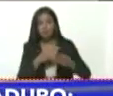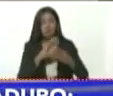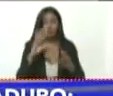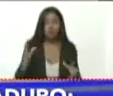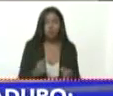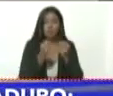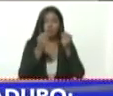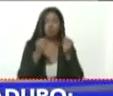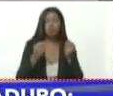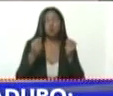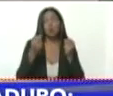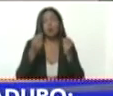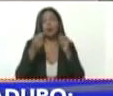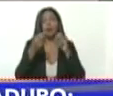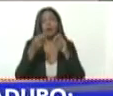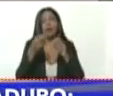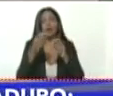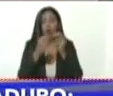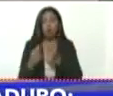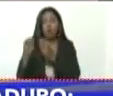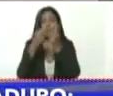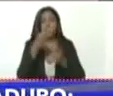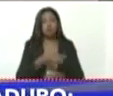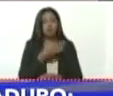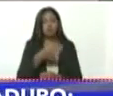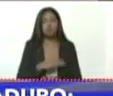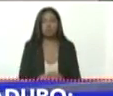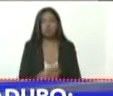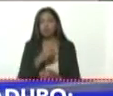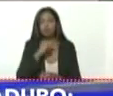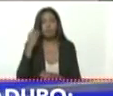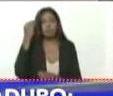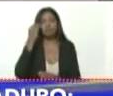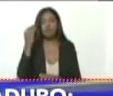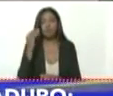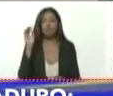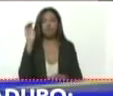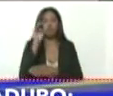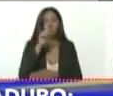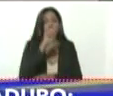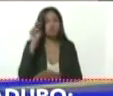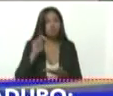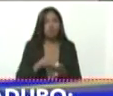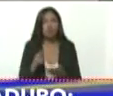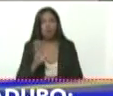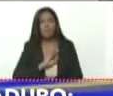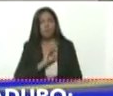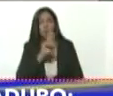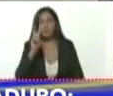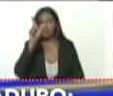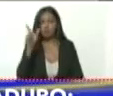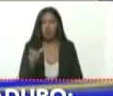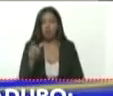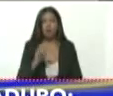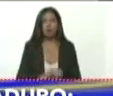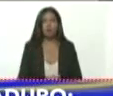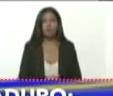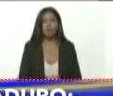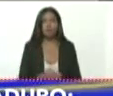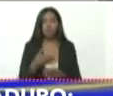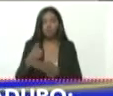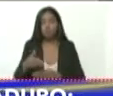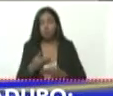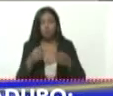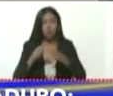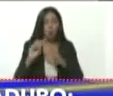recuperación económica y social. Anhelamos que el futuro de nuestra nación sea decidido por los propios venezolanos y en consonancia con